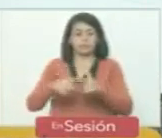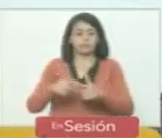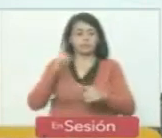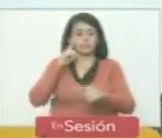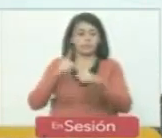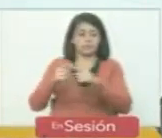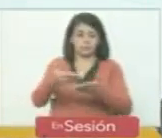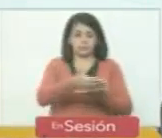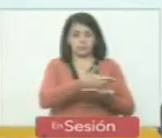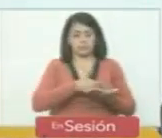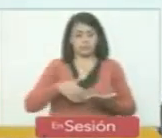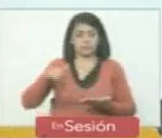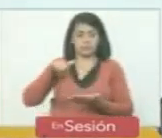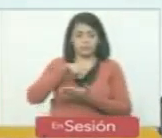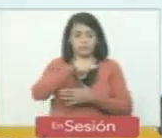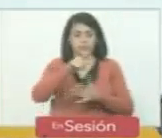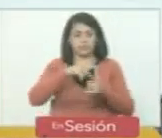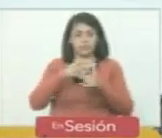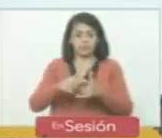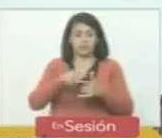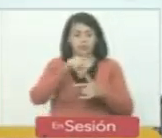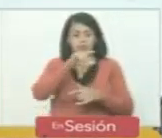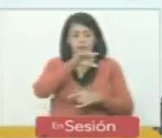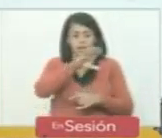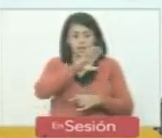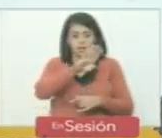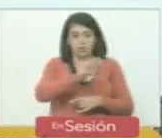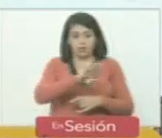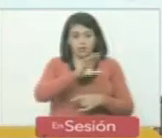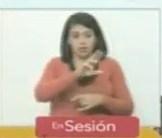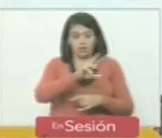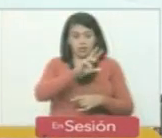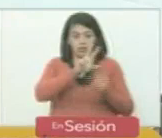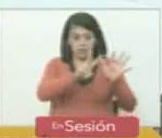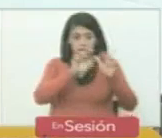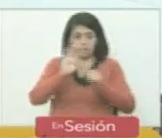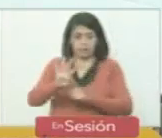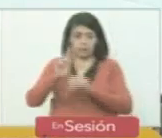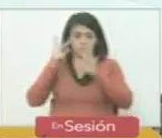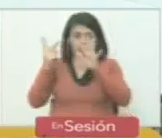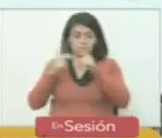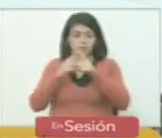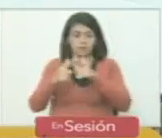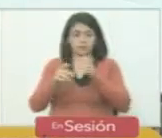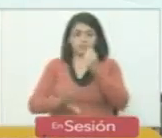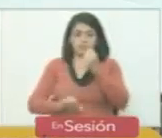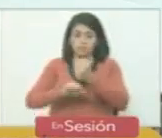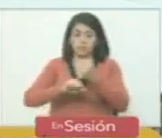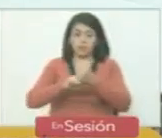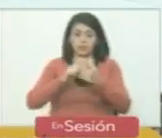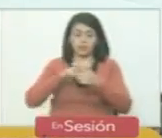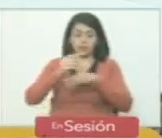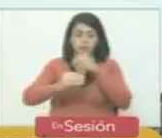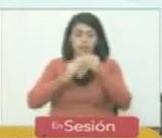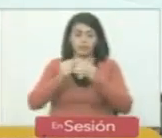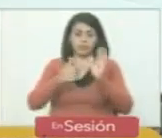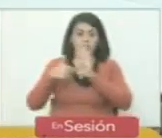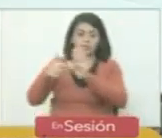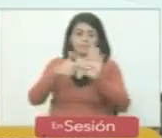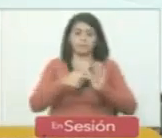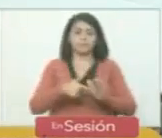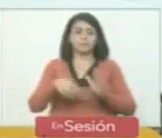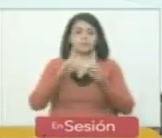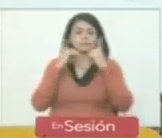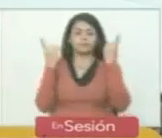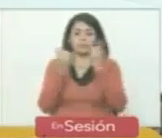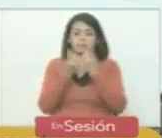incautación contra el avión Boeing 747, respaldado por la declaración emitida por el